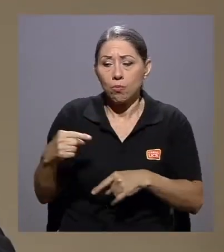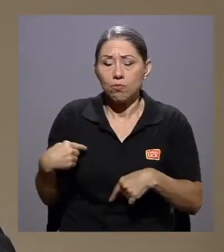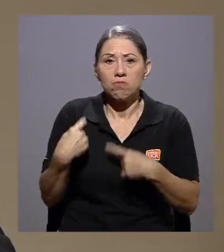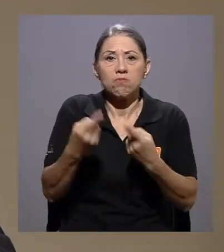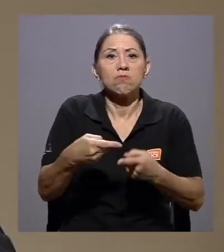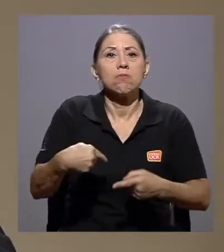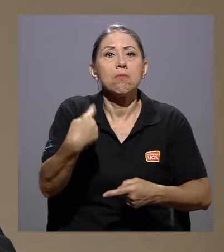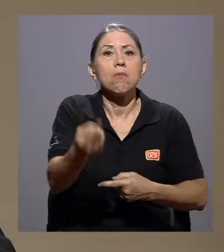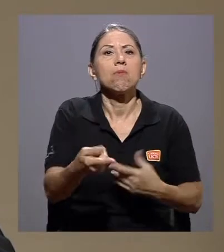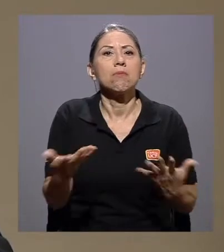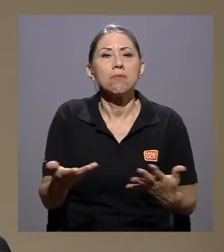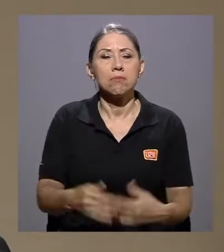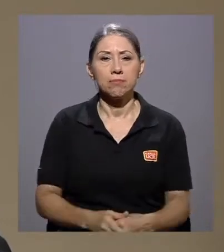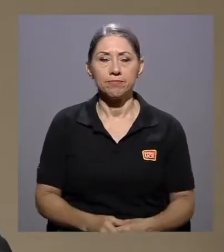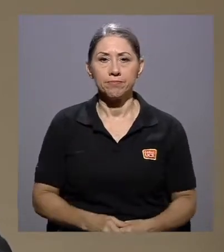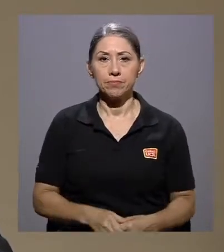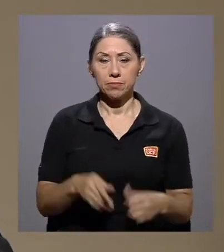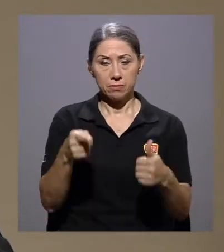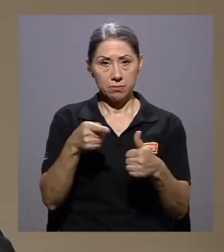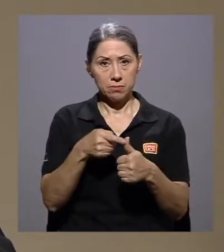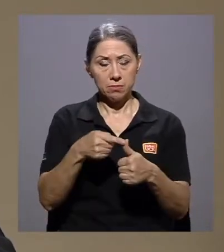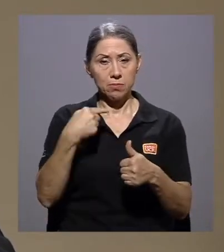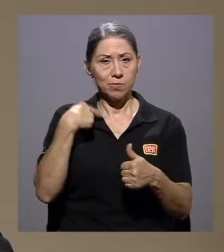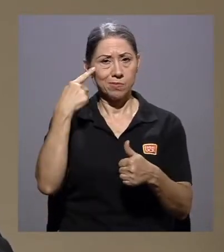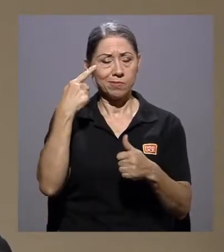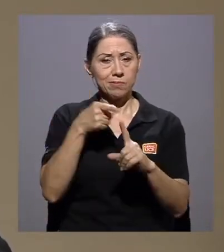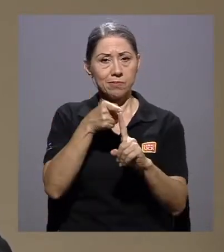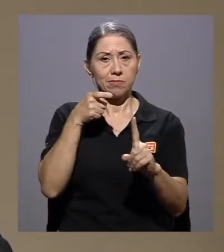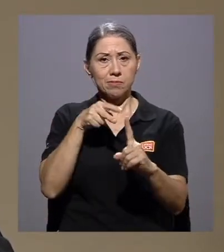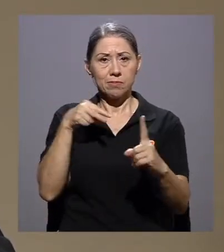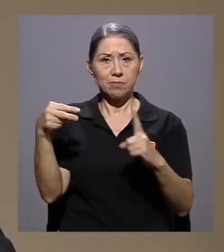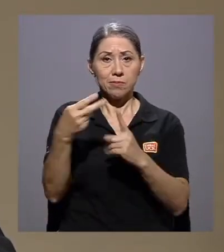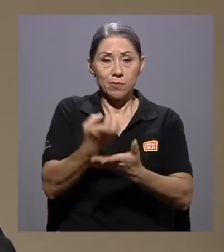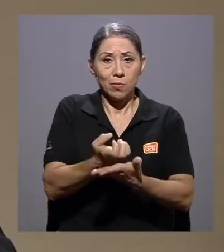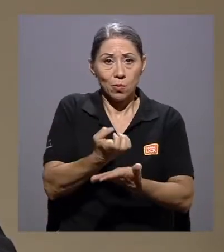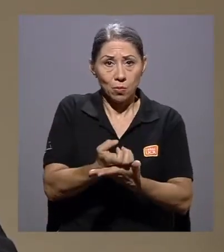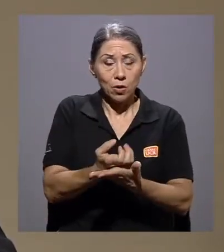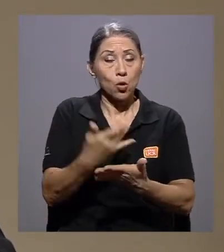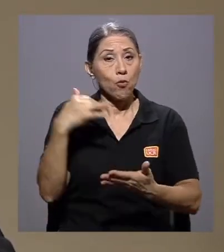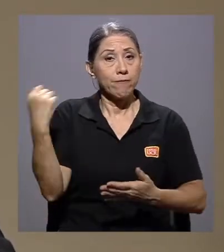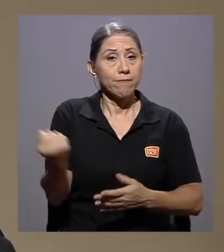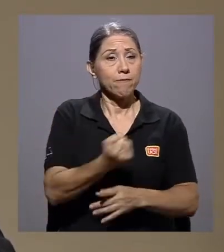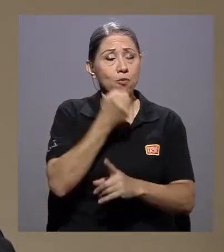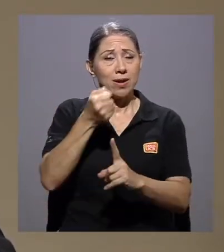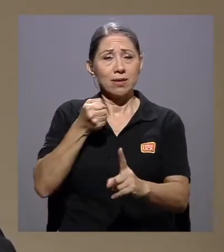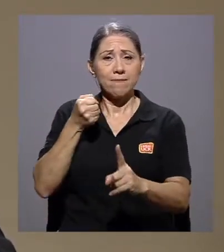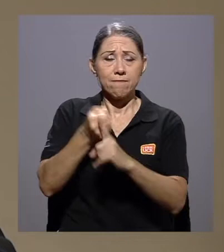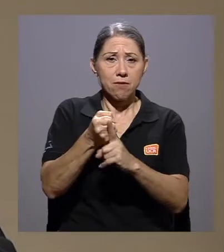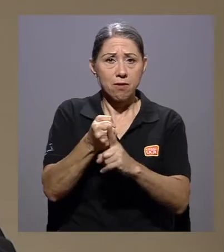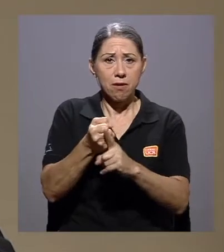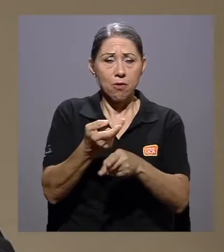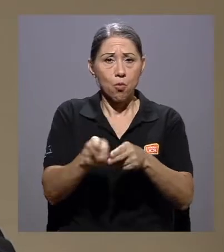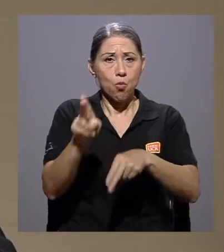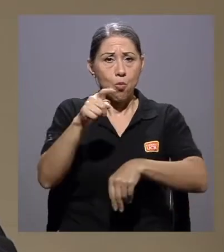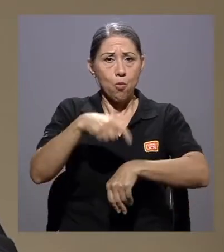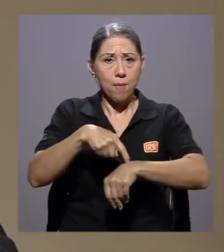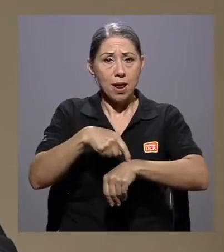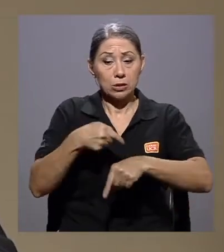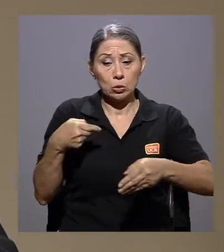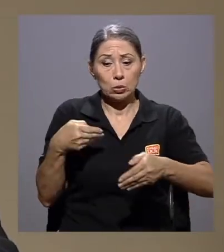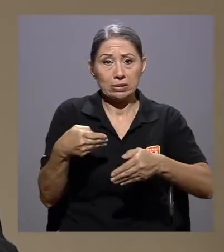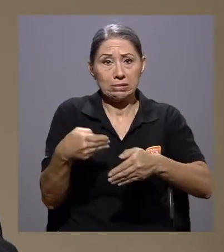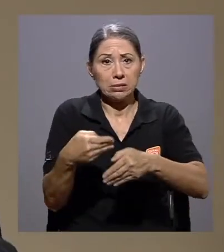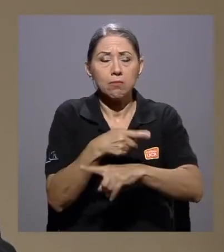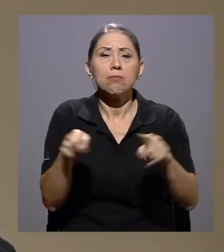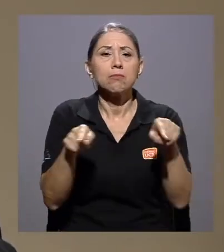que viene? Sí, primero, a mí me parece que desde el punto de vista económico hay afectaciones fuertes de corto plazo, pero